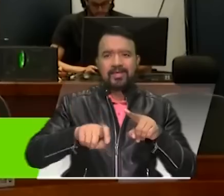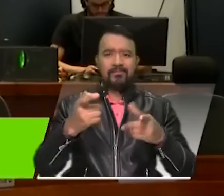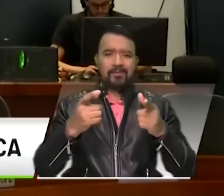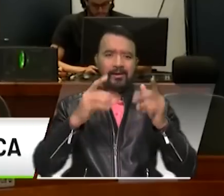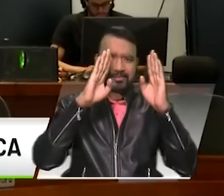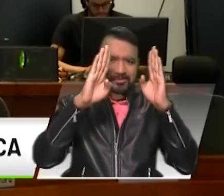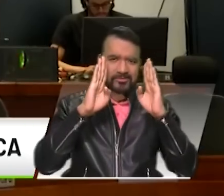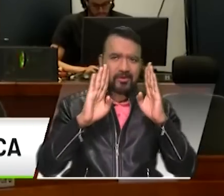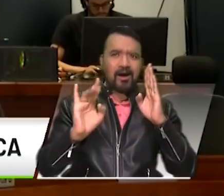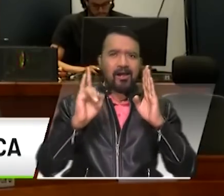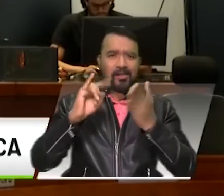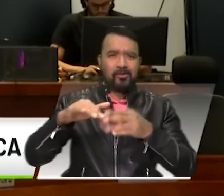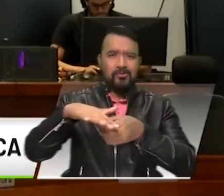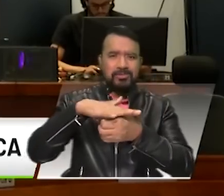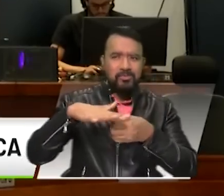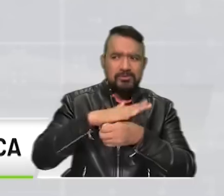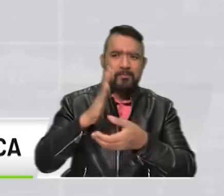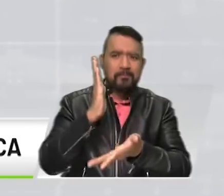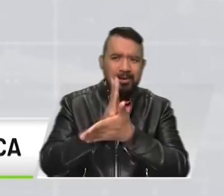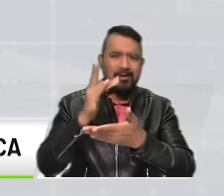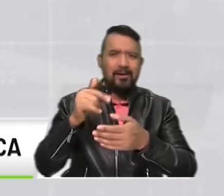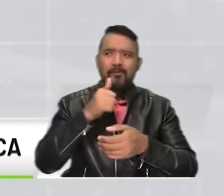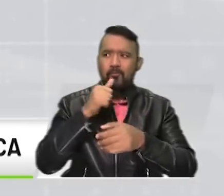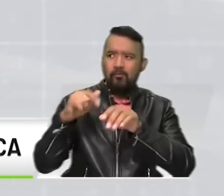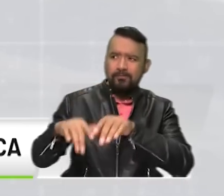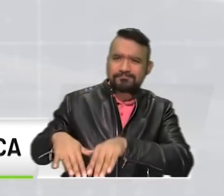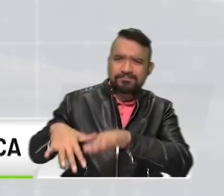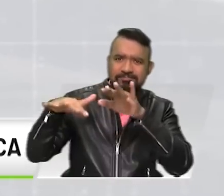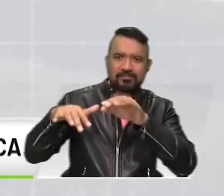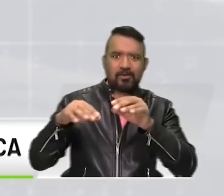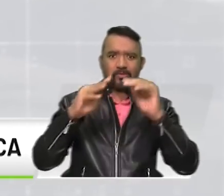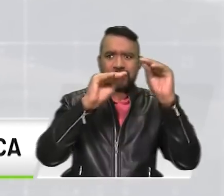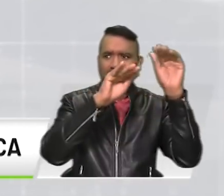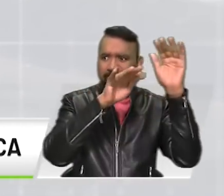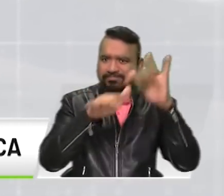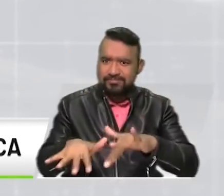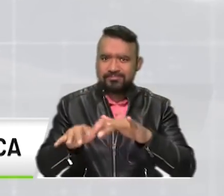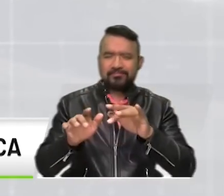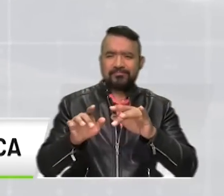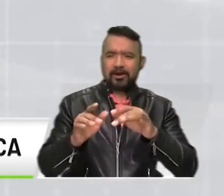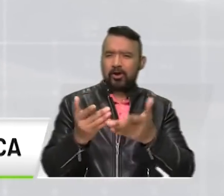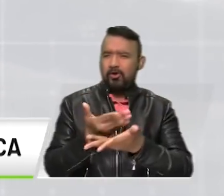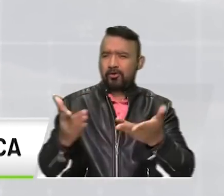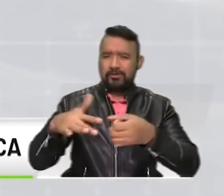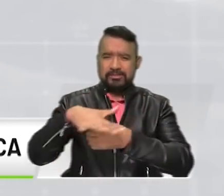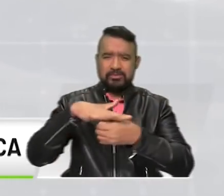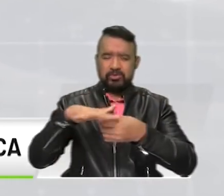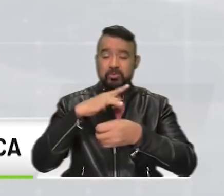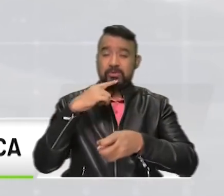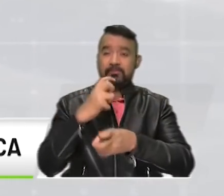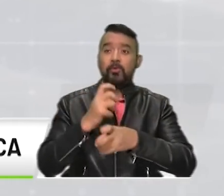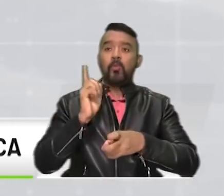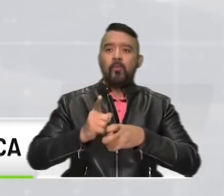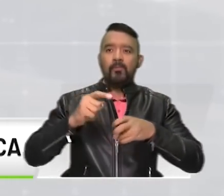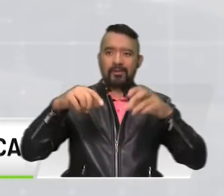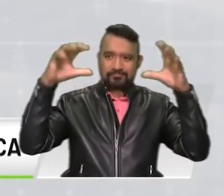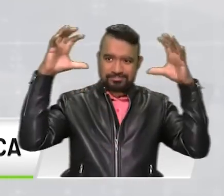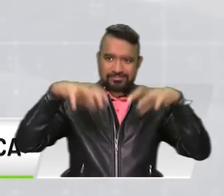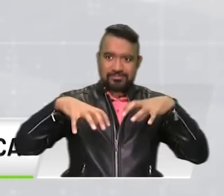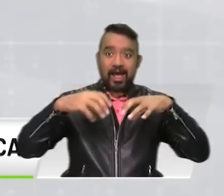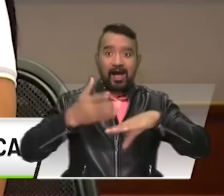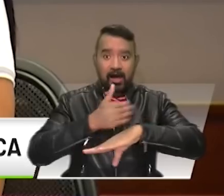de inundaciones avenidas torrenciales deslizamientos y otros malestares derivados de las lluvias sirvió